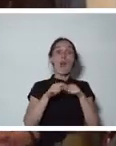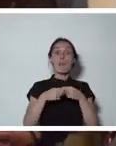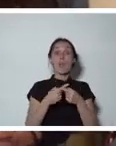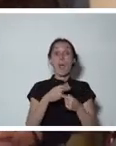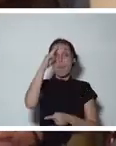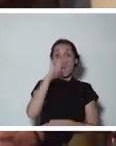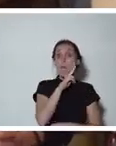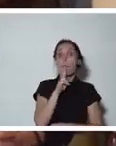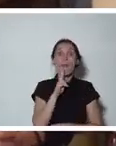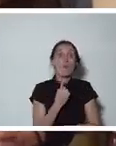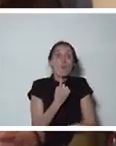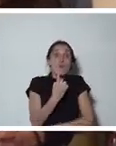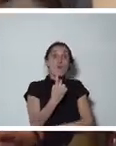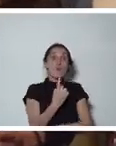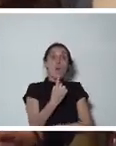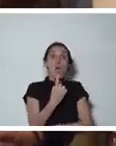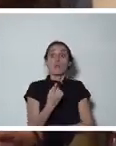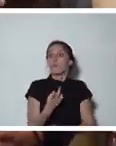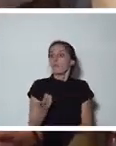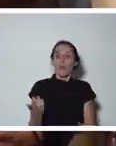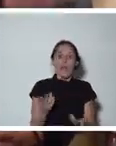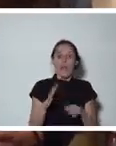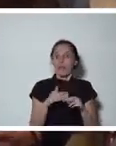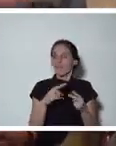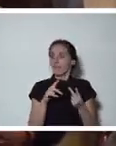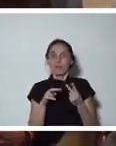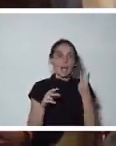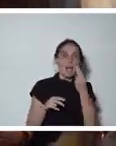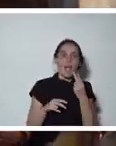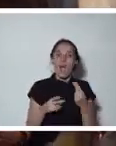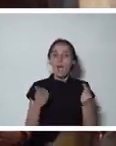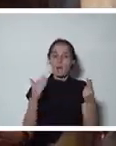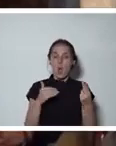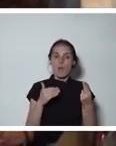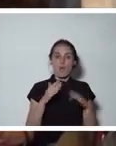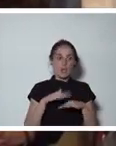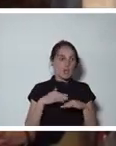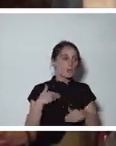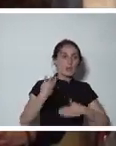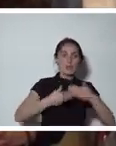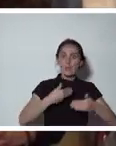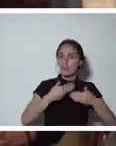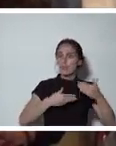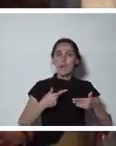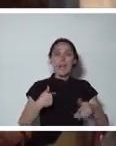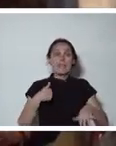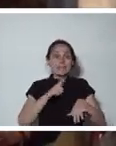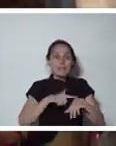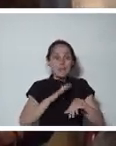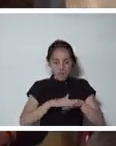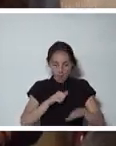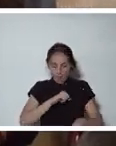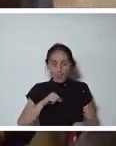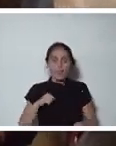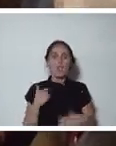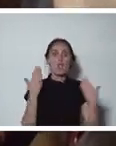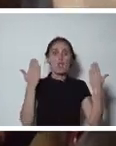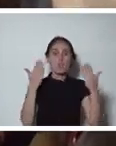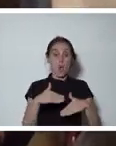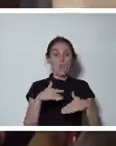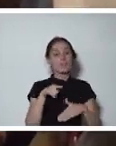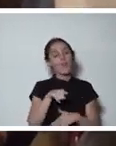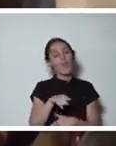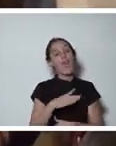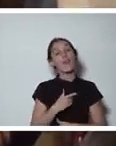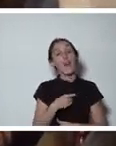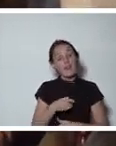familiar que las puede ayudar en el día a día Y que ahora por primera vez tienen tiempo para sí mismas porque hay una ayuda municipal que les permite unas